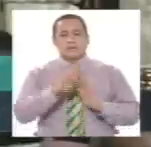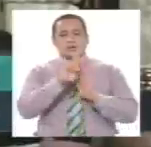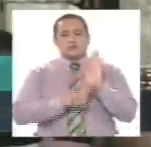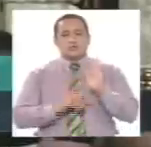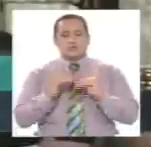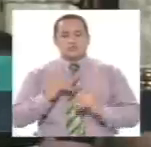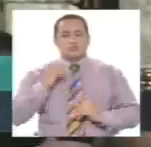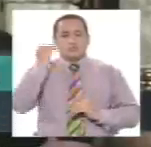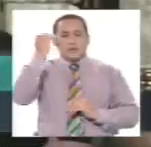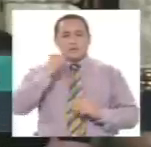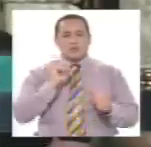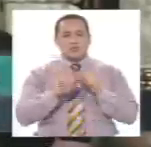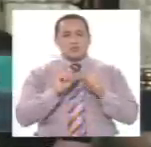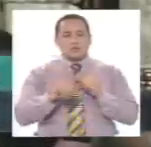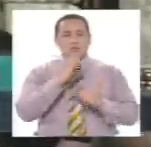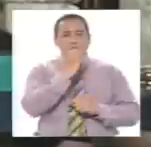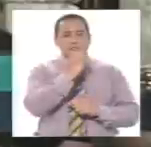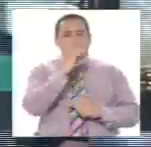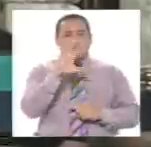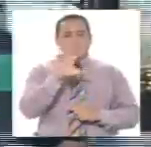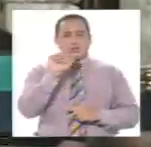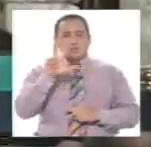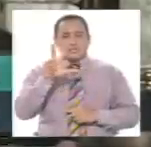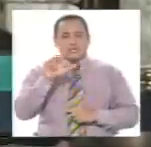Resoluciones supremas de la número